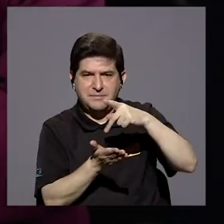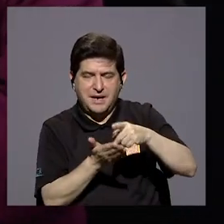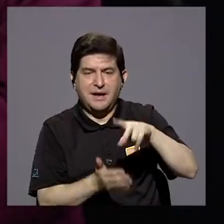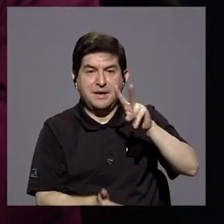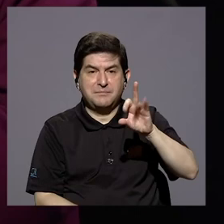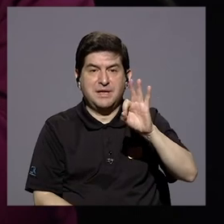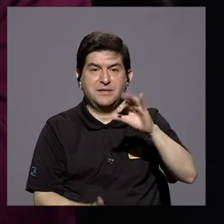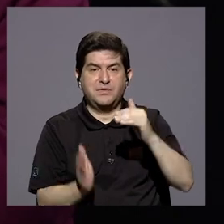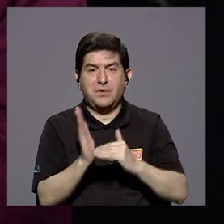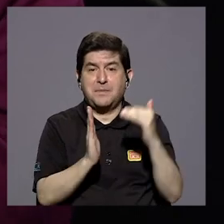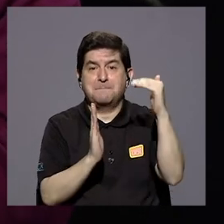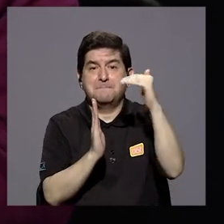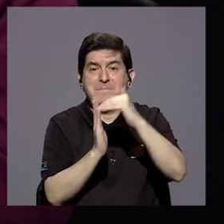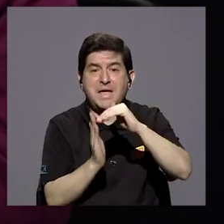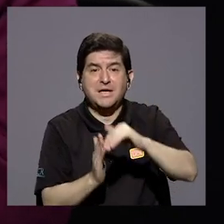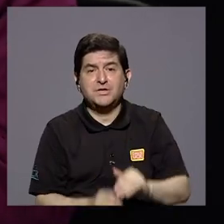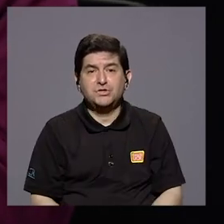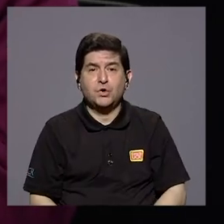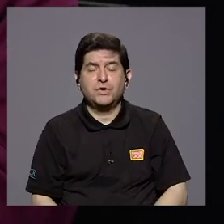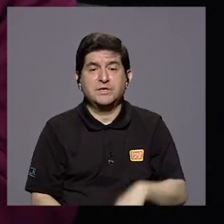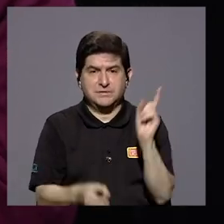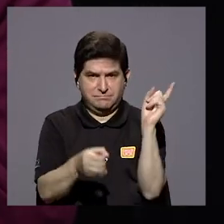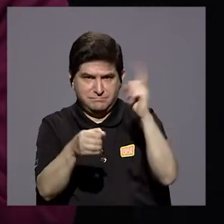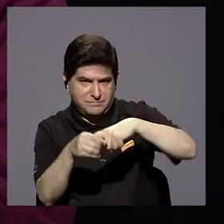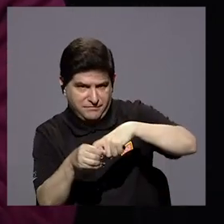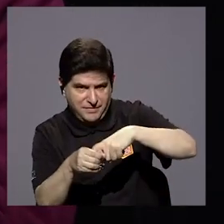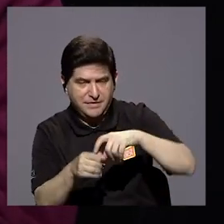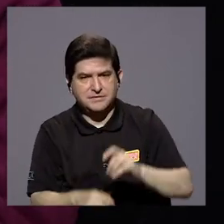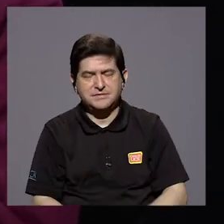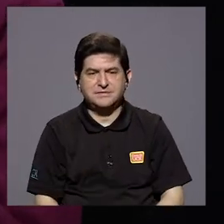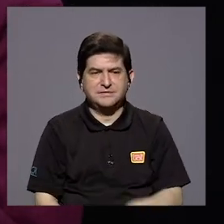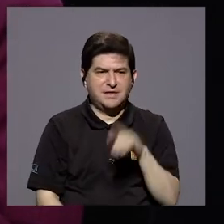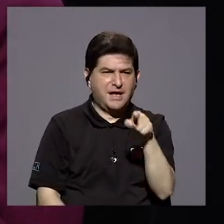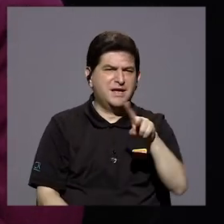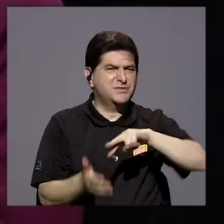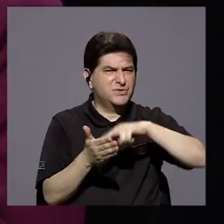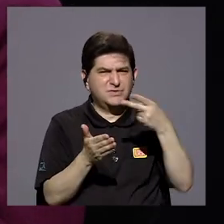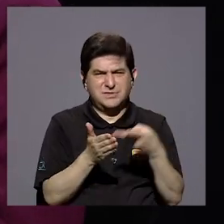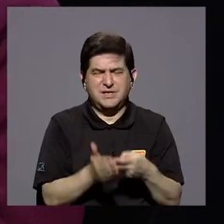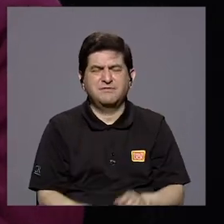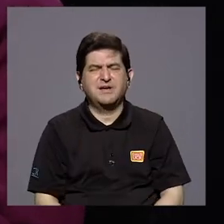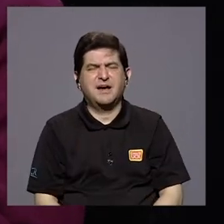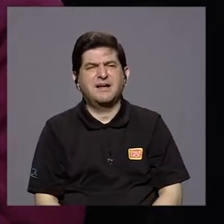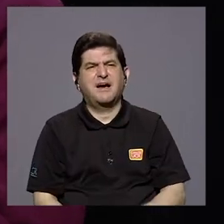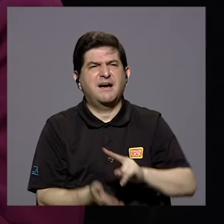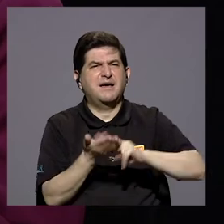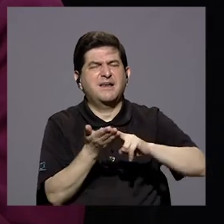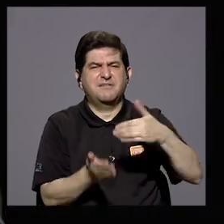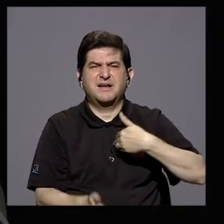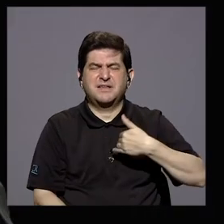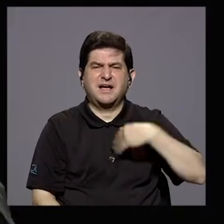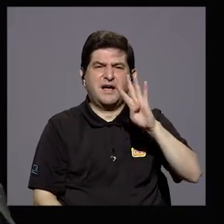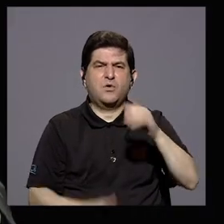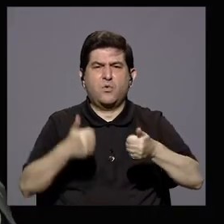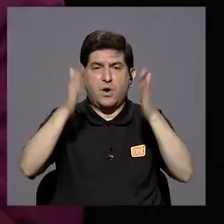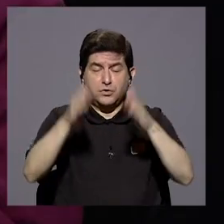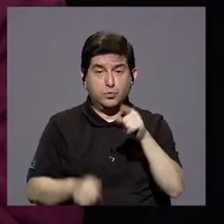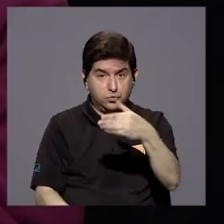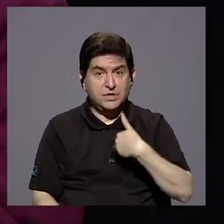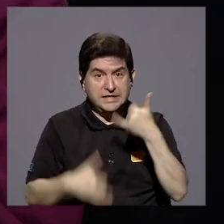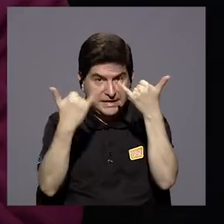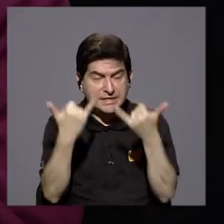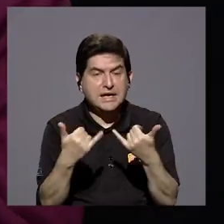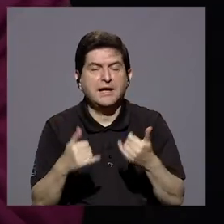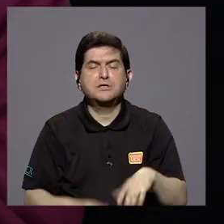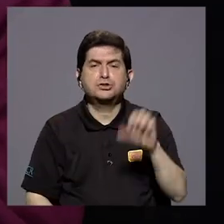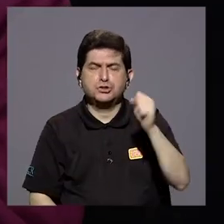de inscripción de 29 millones y yo creo que esa cuota nos va a dar en Liberación Nacional 4 candidatos. ¿Tiene candidato usted? Sí, yo